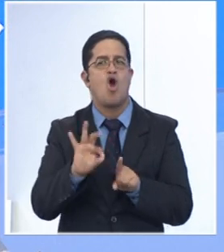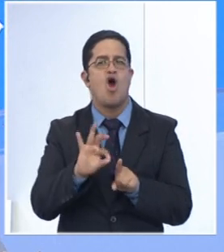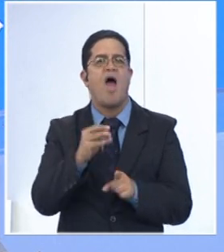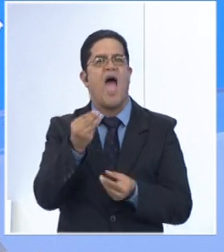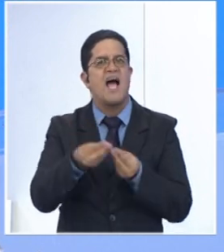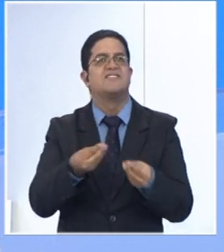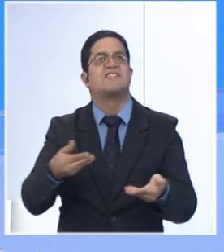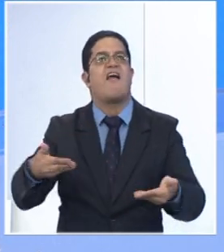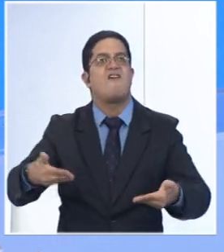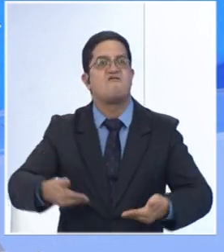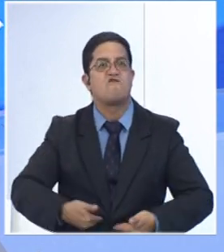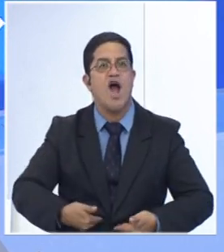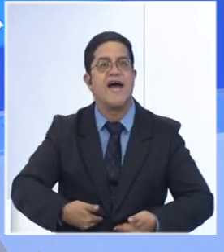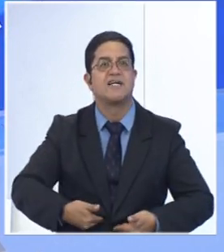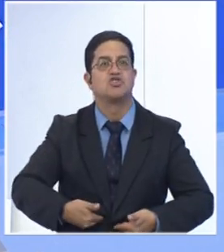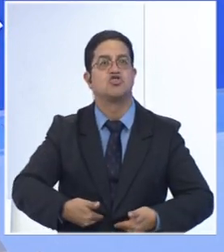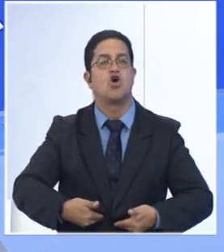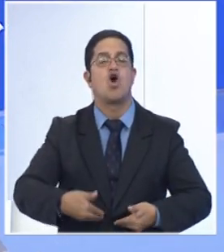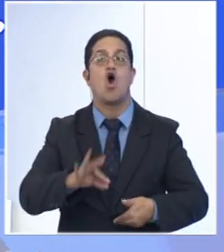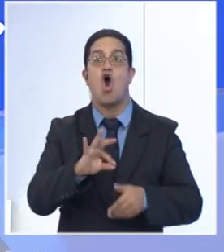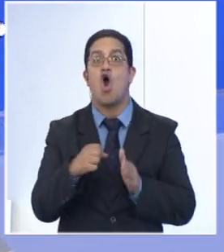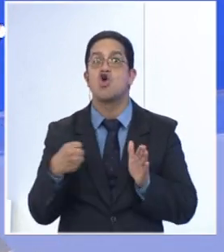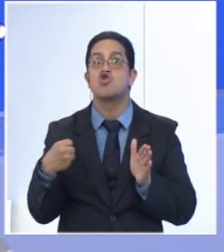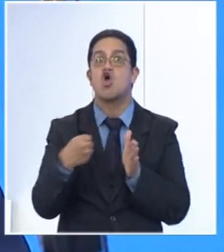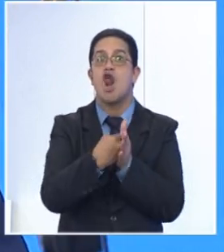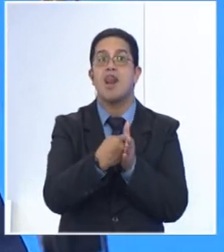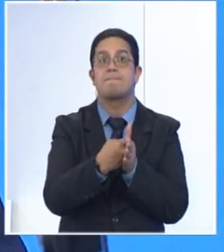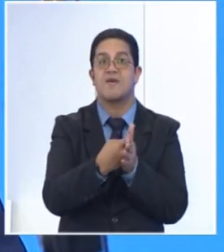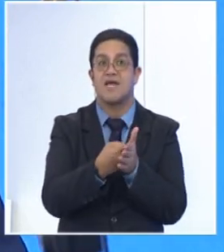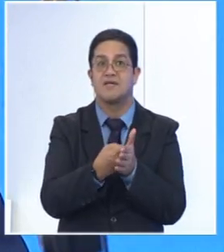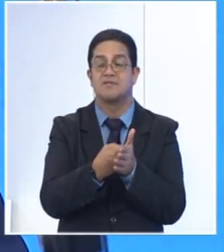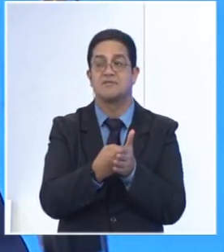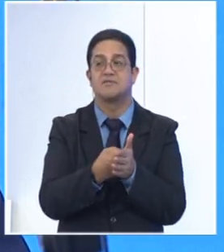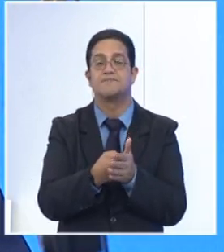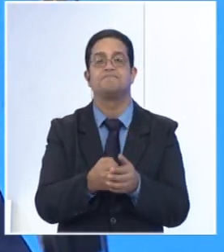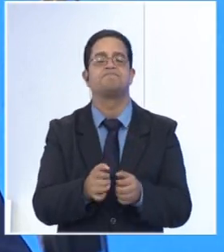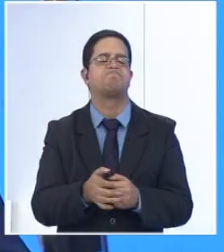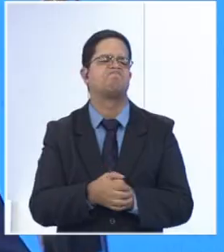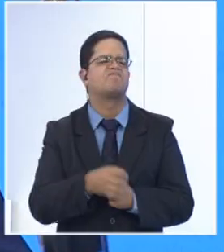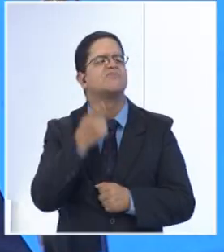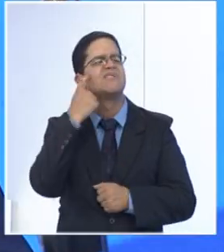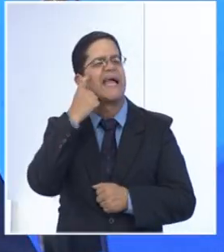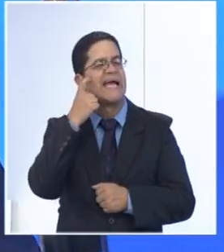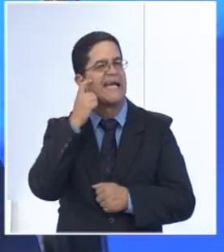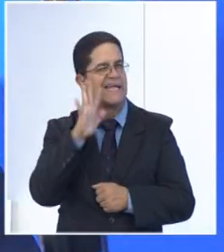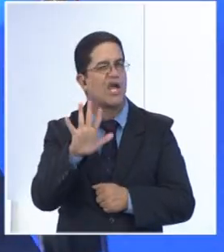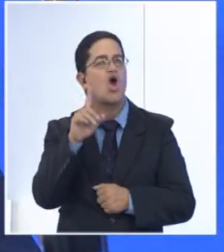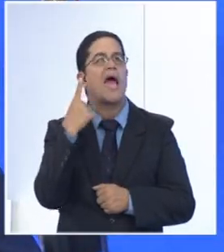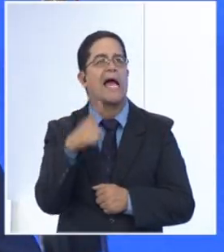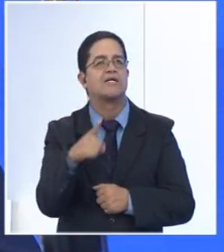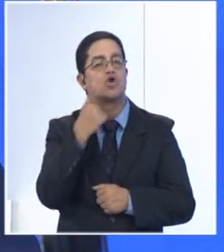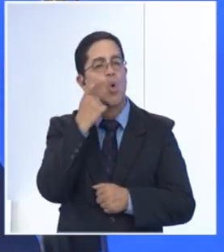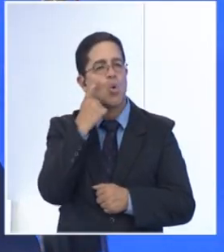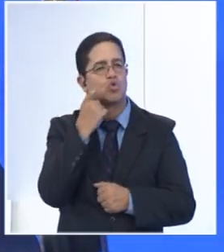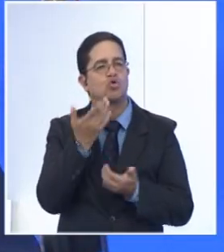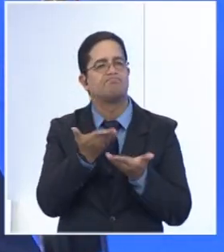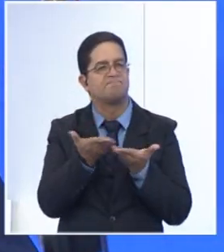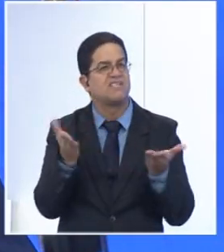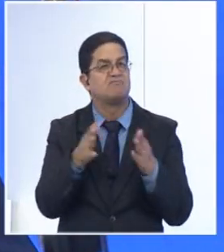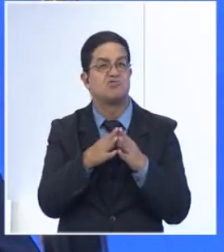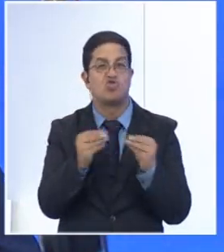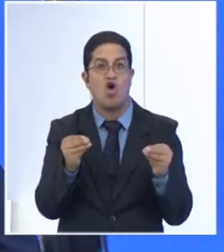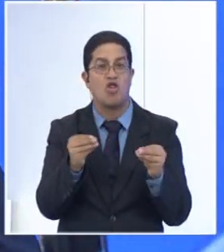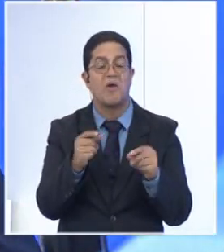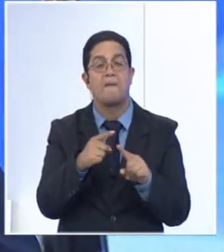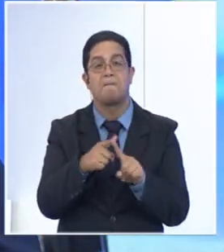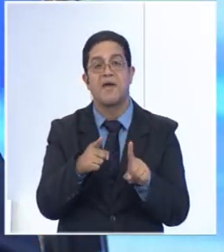esfuerzo, ejercicio o tuvimos algún golpe directo. Sí, yo creo que hay una costumbre que deberíamos tener todos y no la tenemos, que